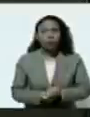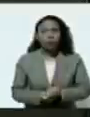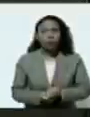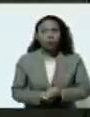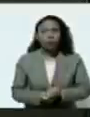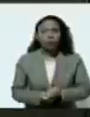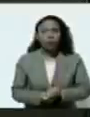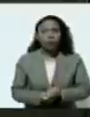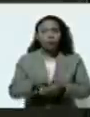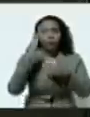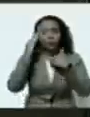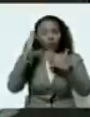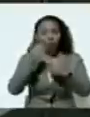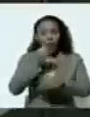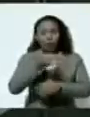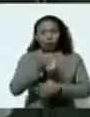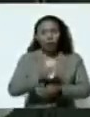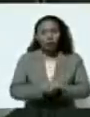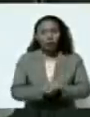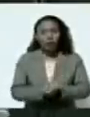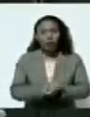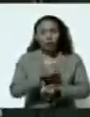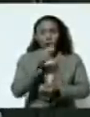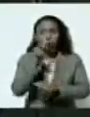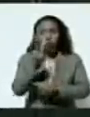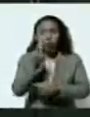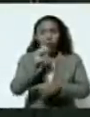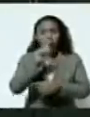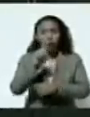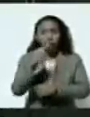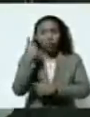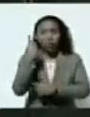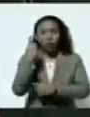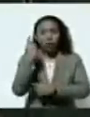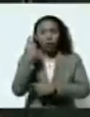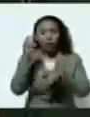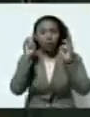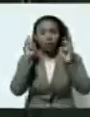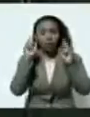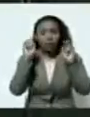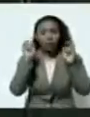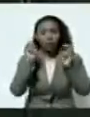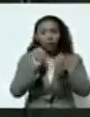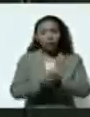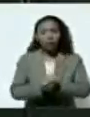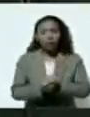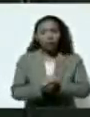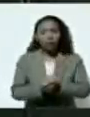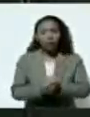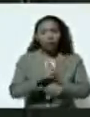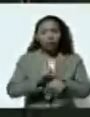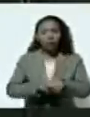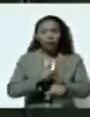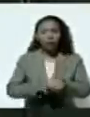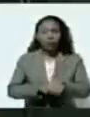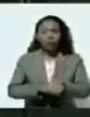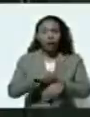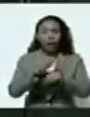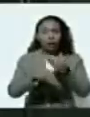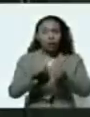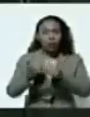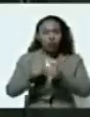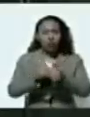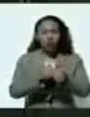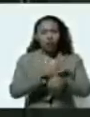Hola, buenas ¿Cómo tardes. Está? ¿Cómo le va? Bien. Bueno, dos preguntas. La primera relacionada a este tema. En el tiempo hemos estado haciendo seguimiento